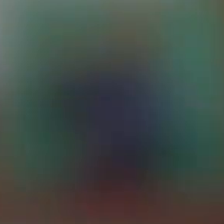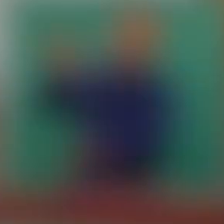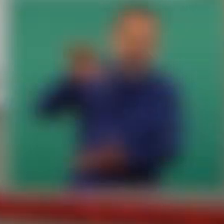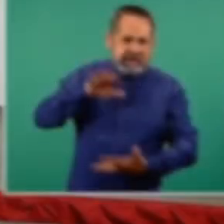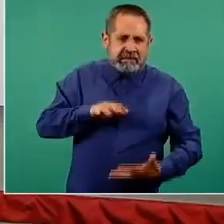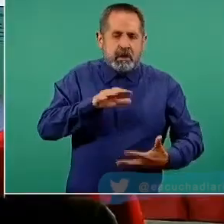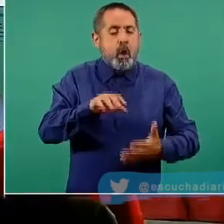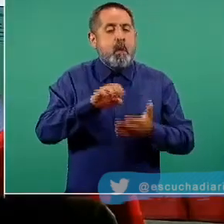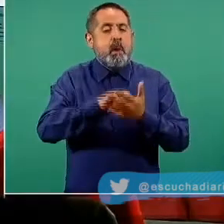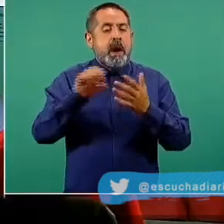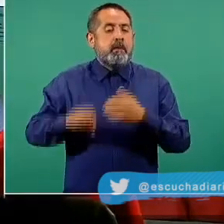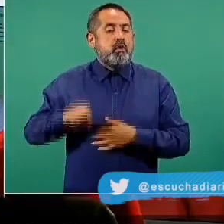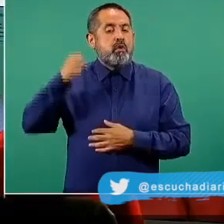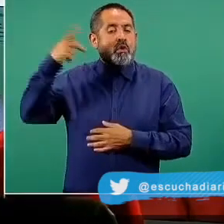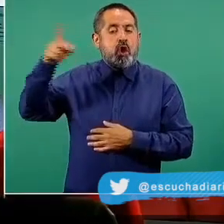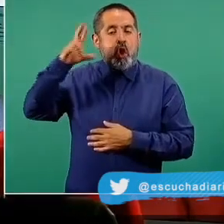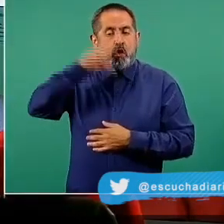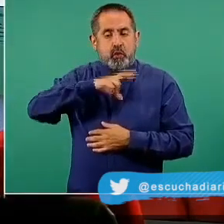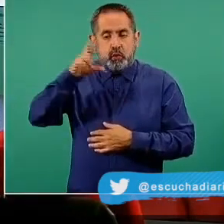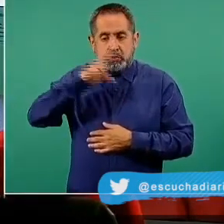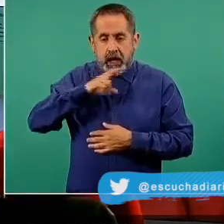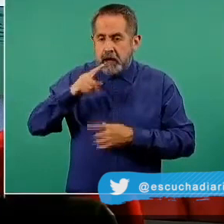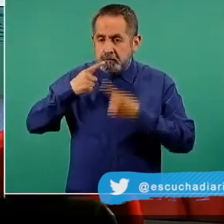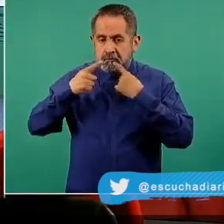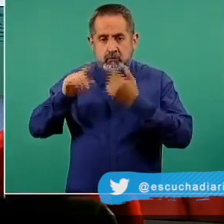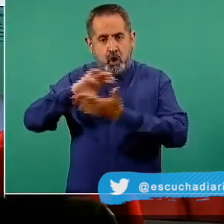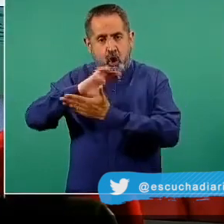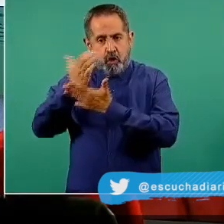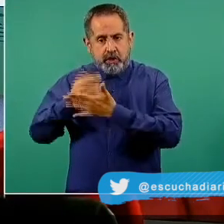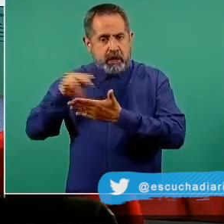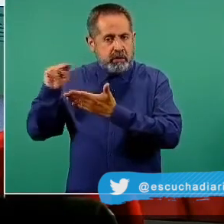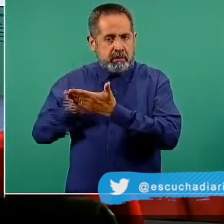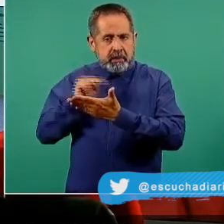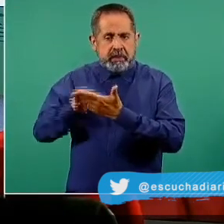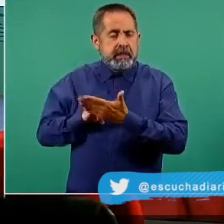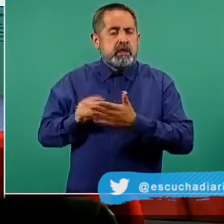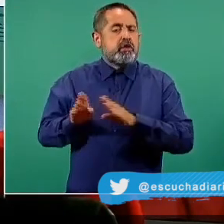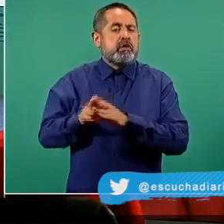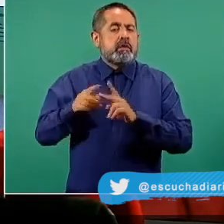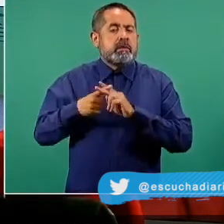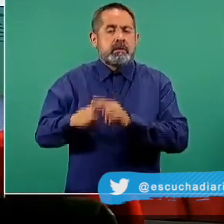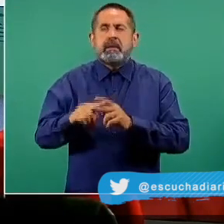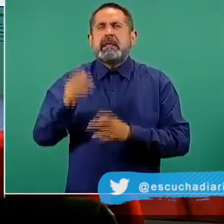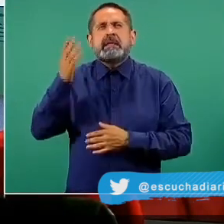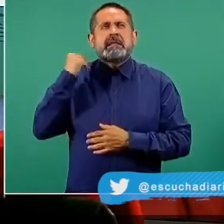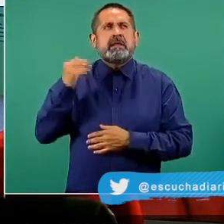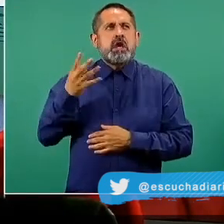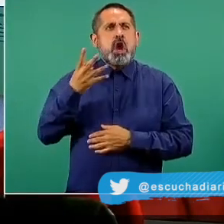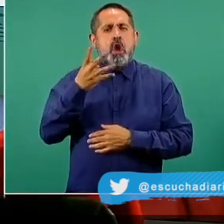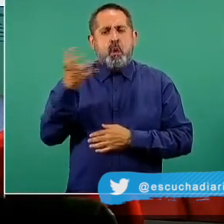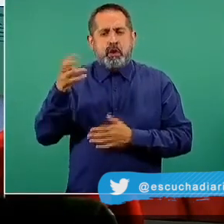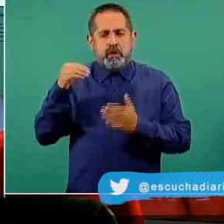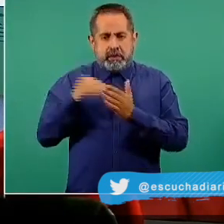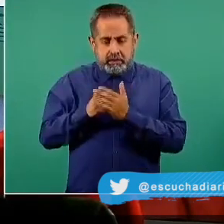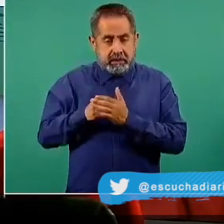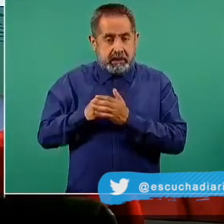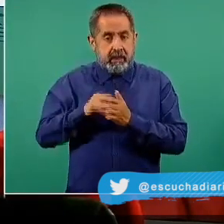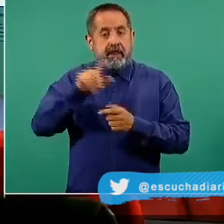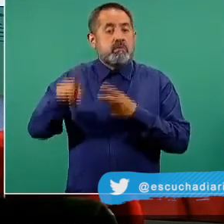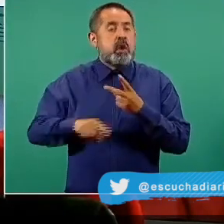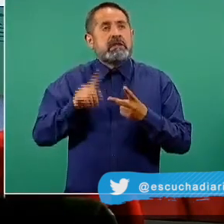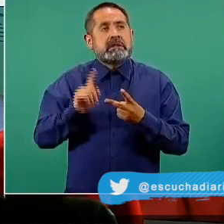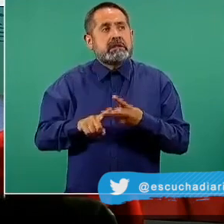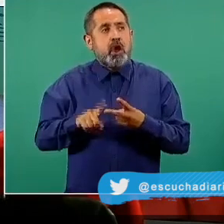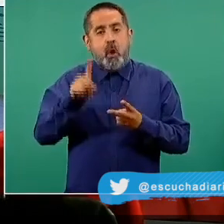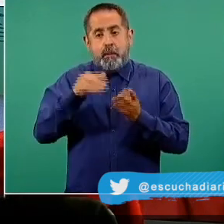Por ejemplo, con Sputnik V, de acuerdo con el contrato, empezábamos con 400,000, luego